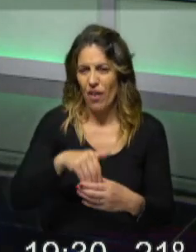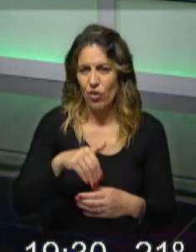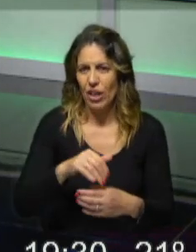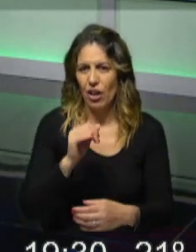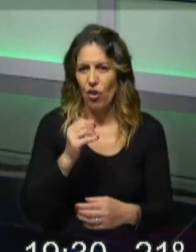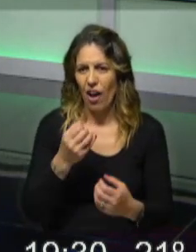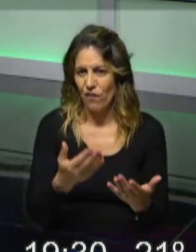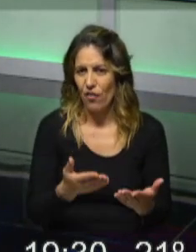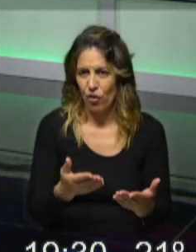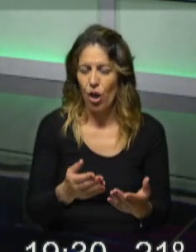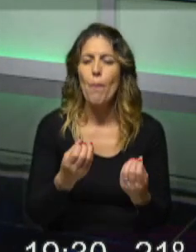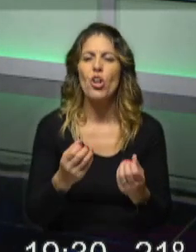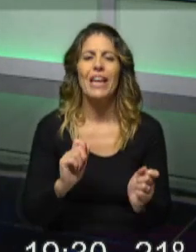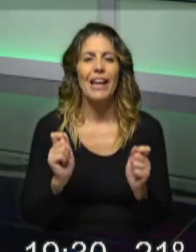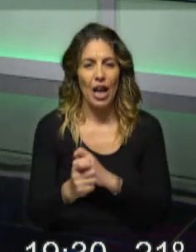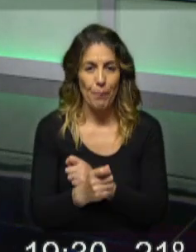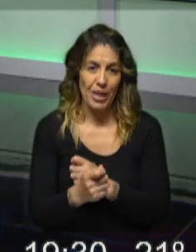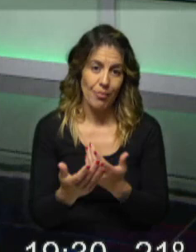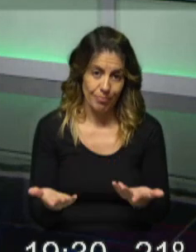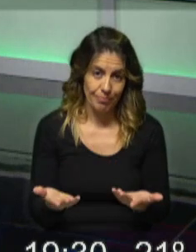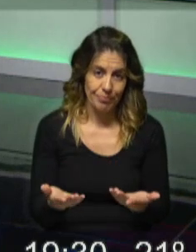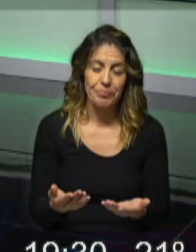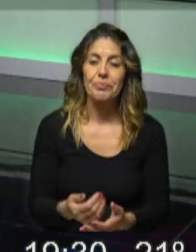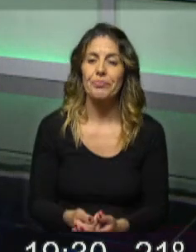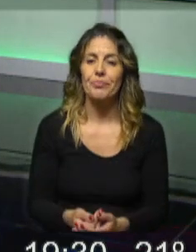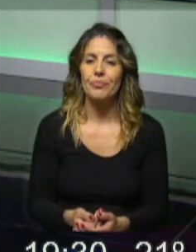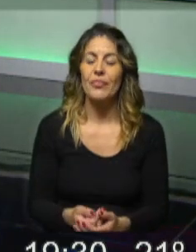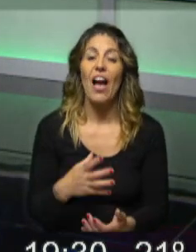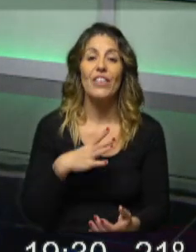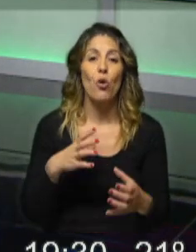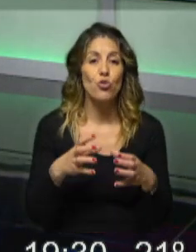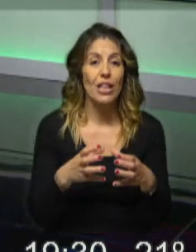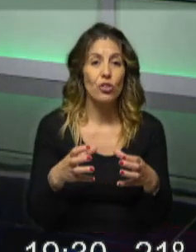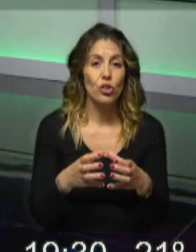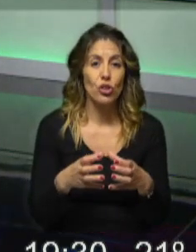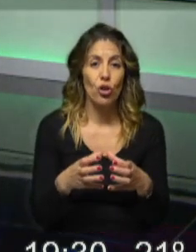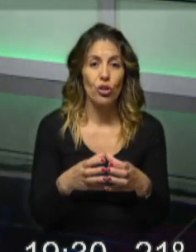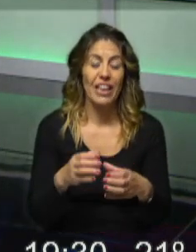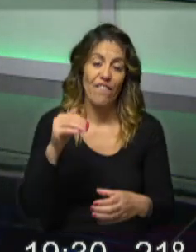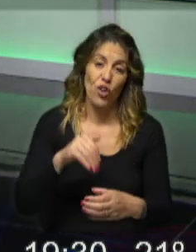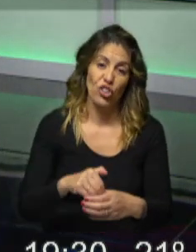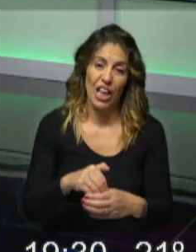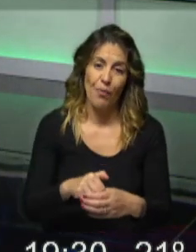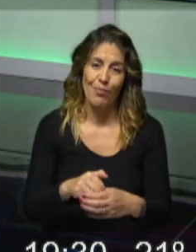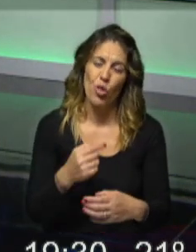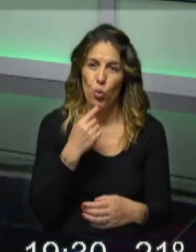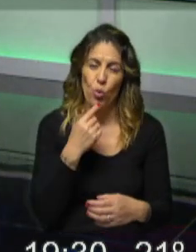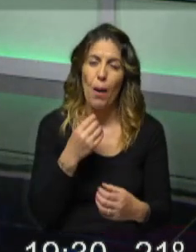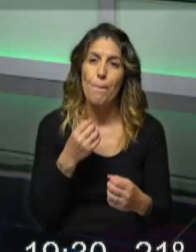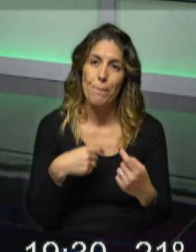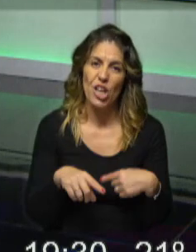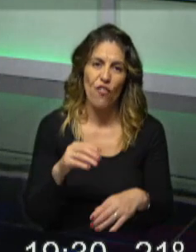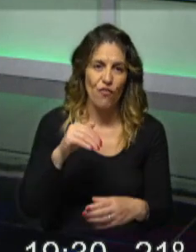bueno la lectura inicial es había un sector que votaba a regañadientes que es la